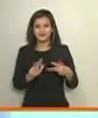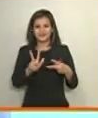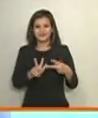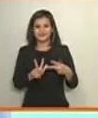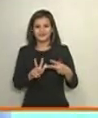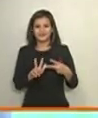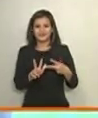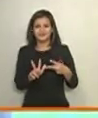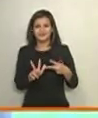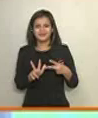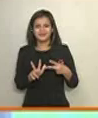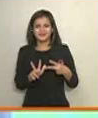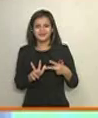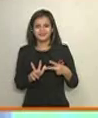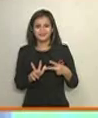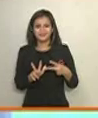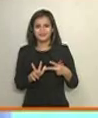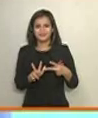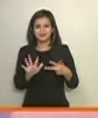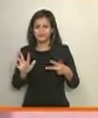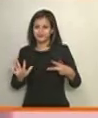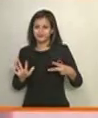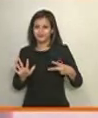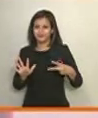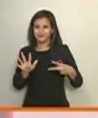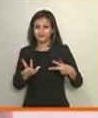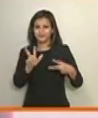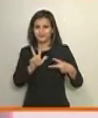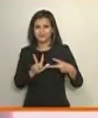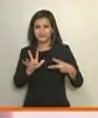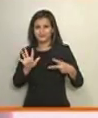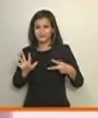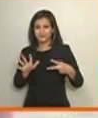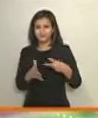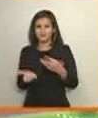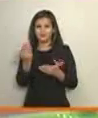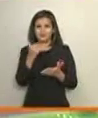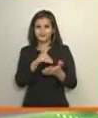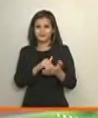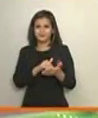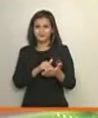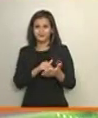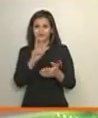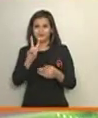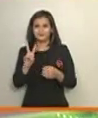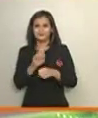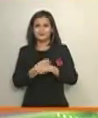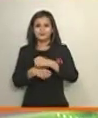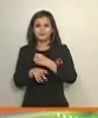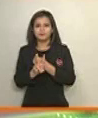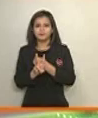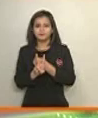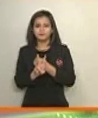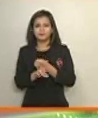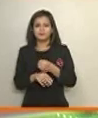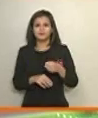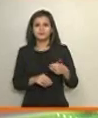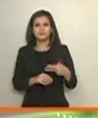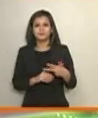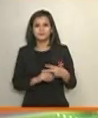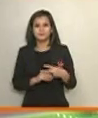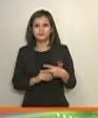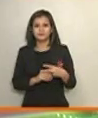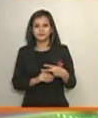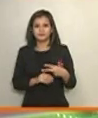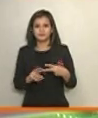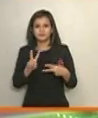3. Segundo dígito, este es el 5. Segundo número ganador es el 35. Repito con mucho gusto, los dos números ganadores en